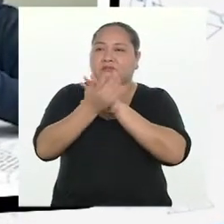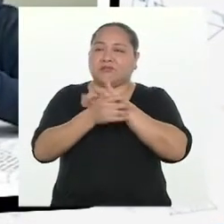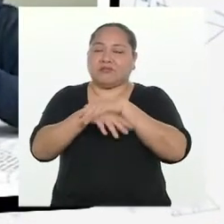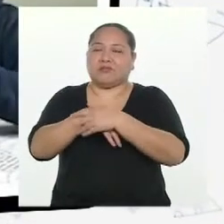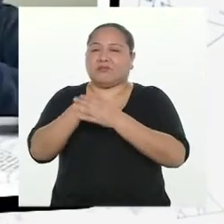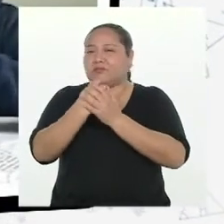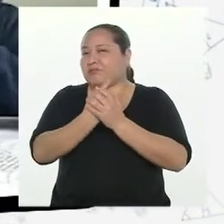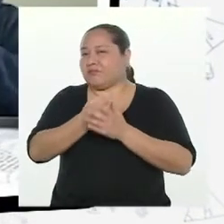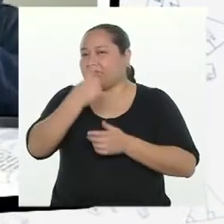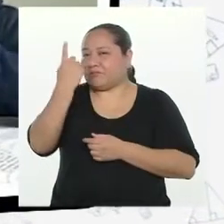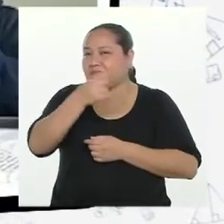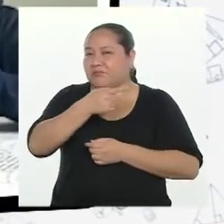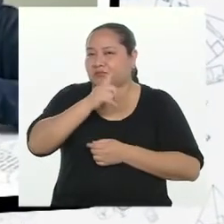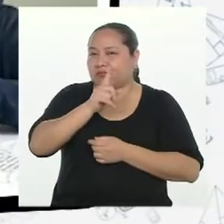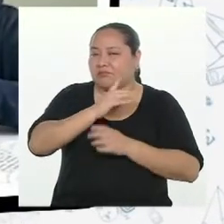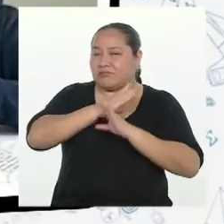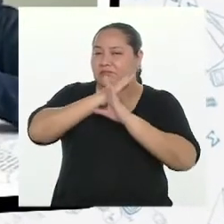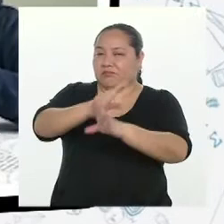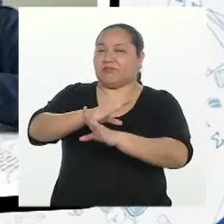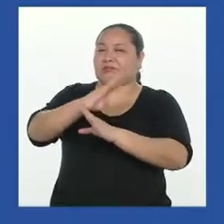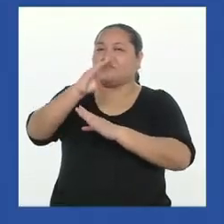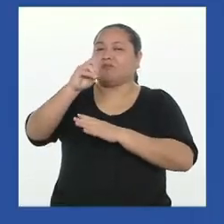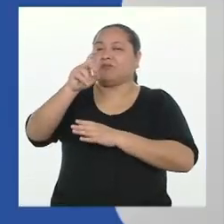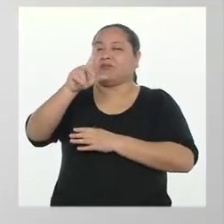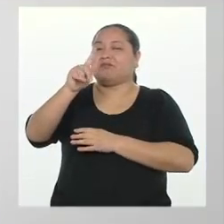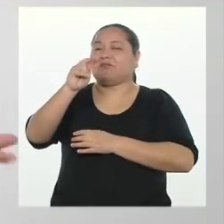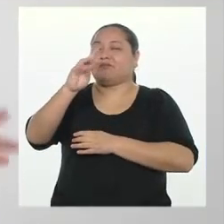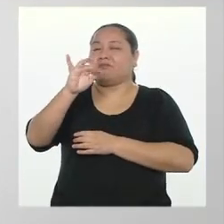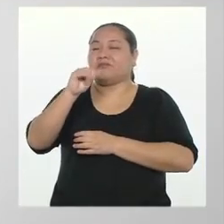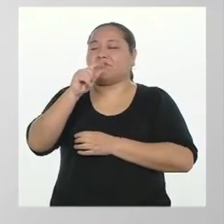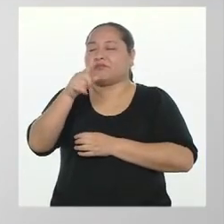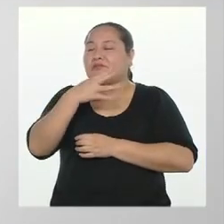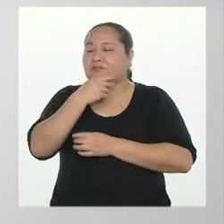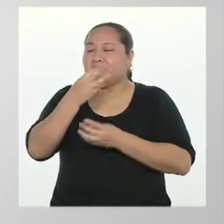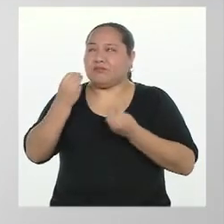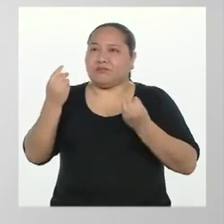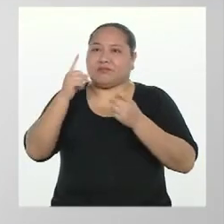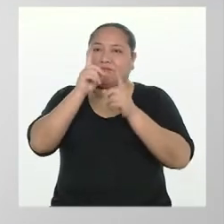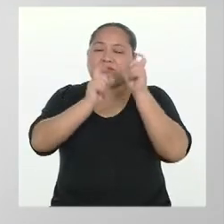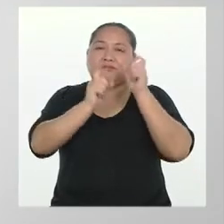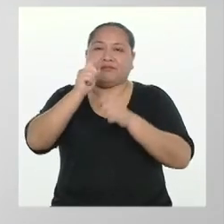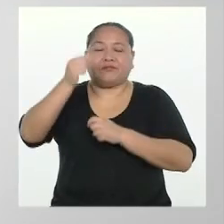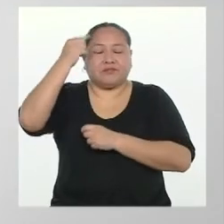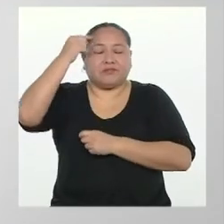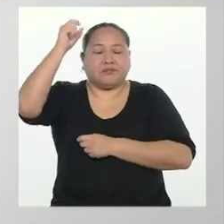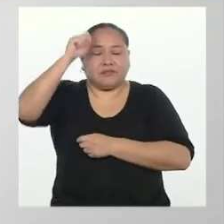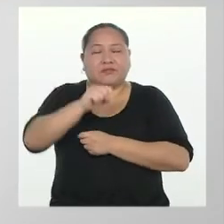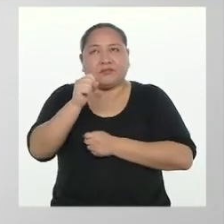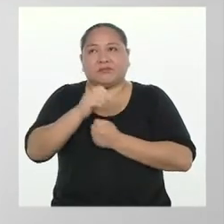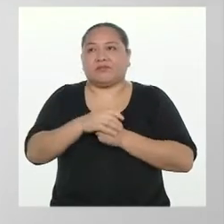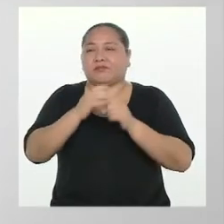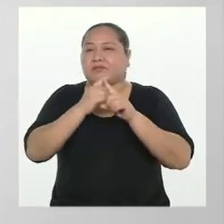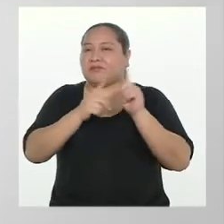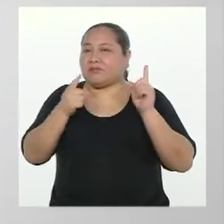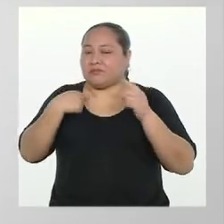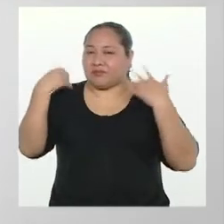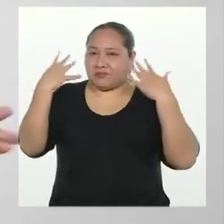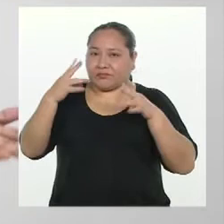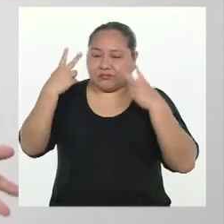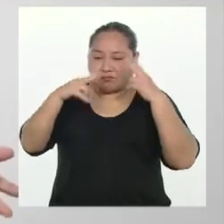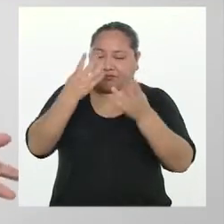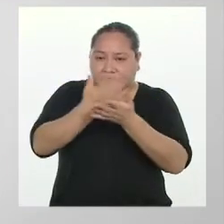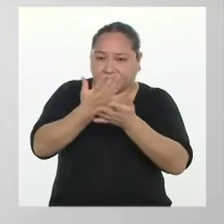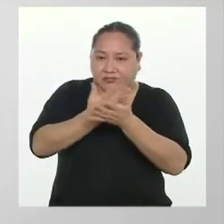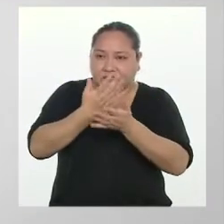con agua elimina las bacterias? Muchas personas consideran que sí, pero como lo hemos